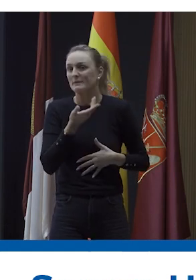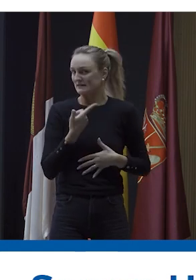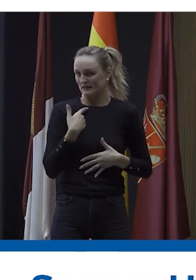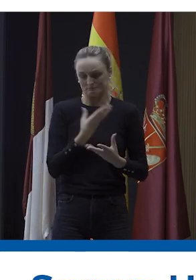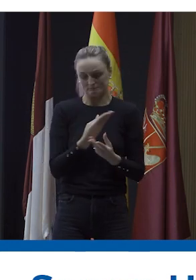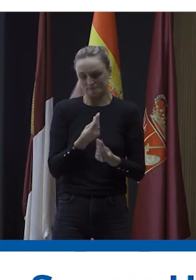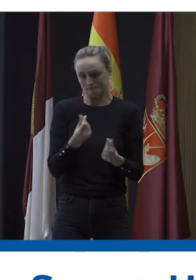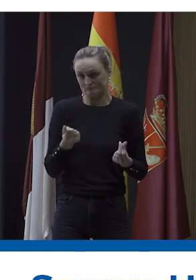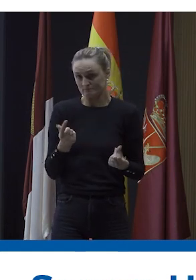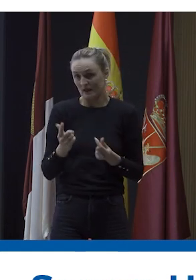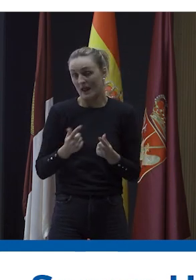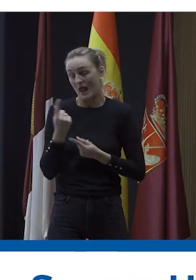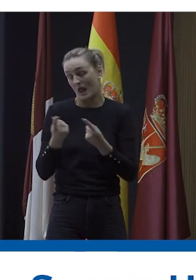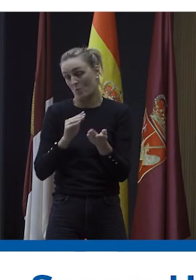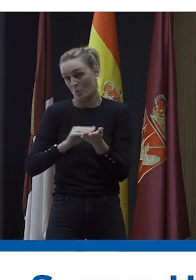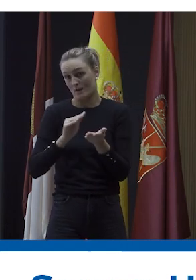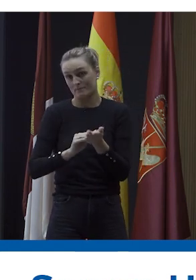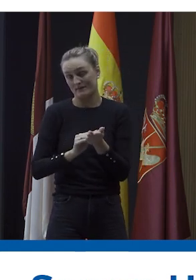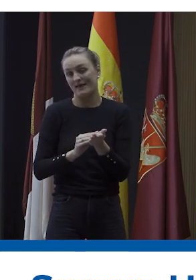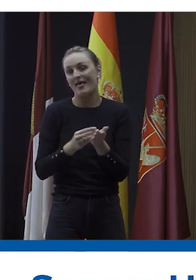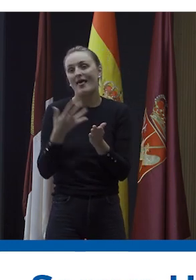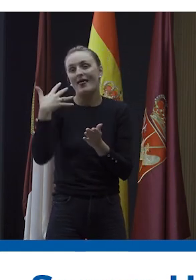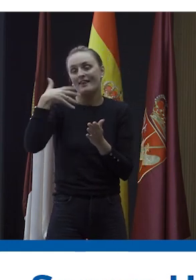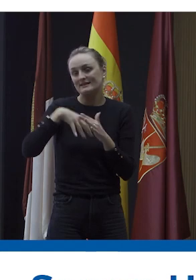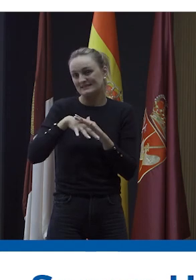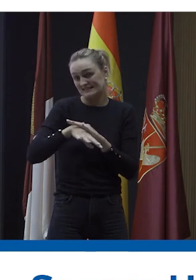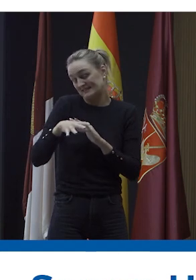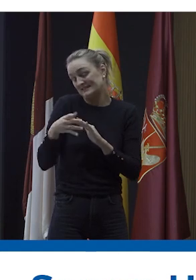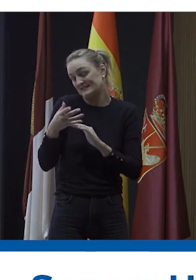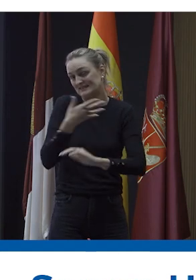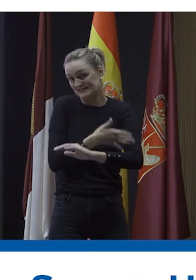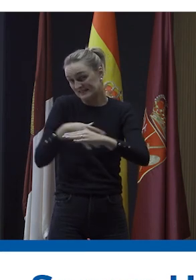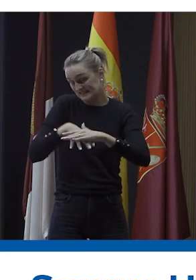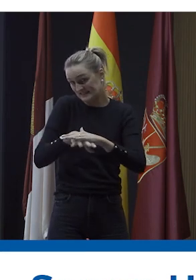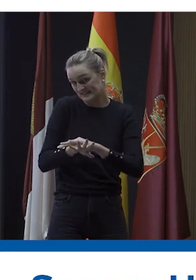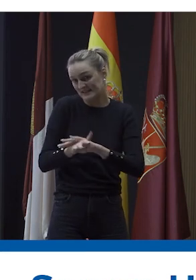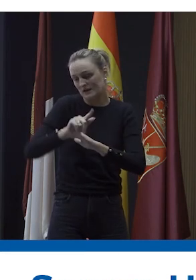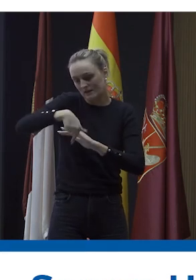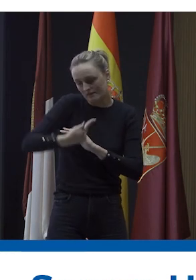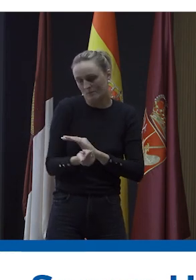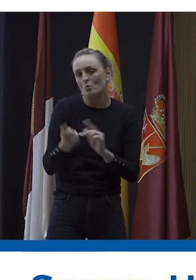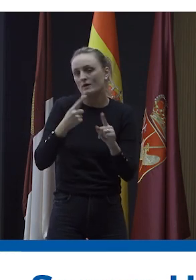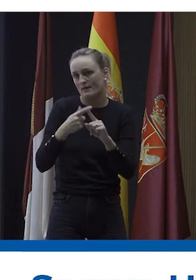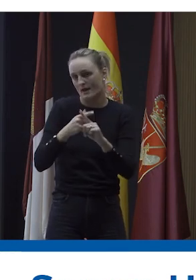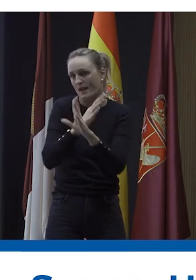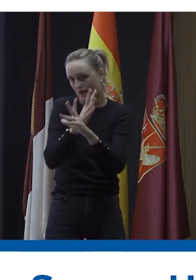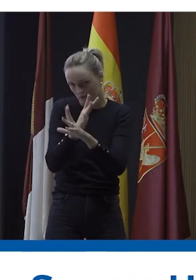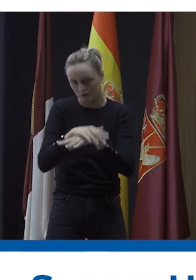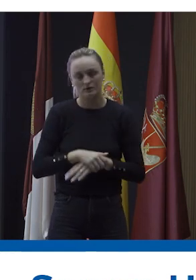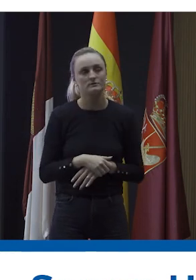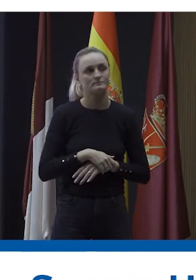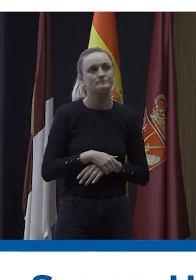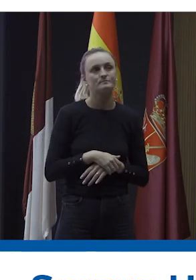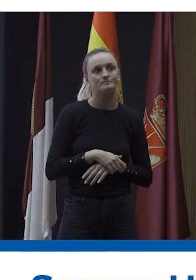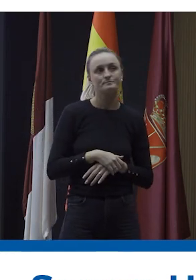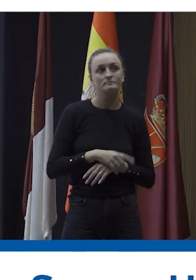haber problemas de sangrados después de el coito, ¿vale? Por todos estos, el tejido por cómo está. Y